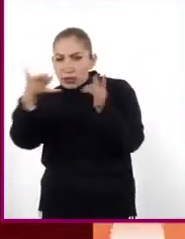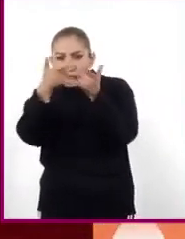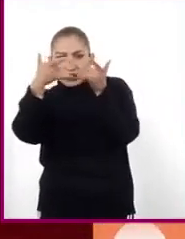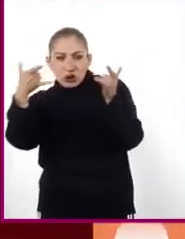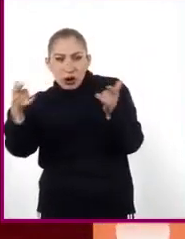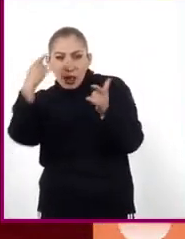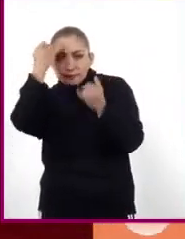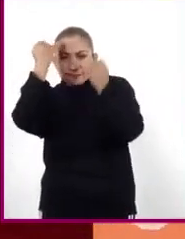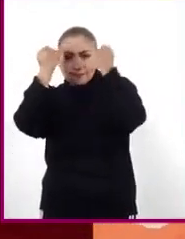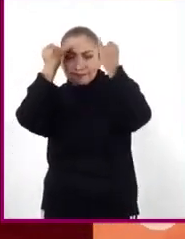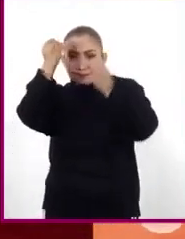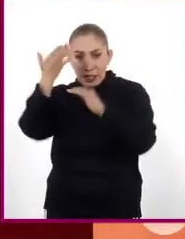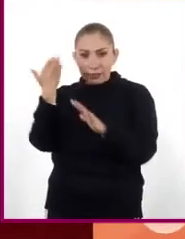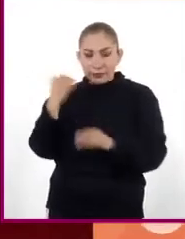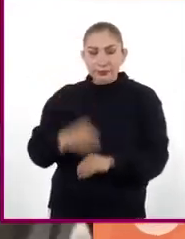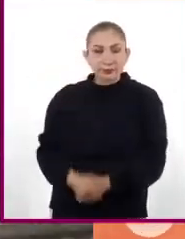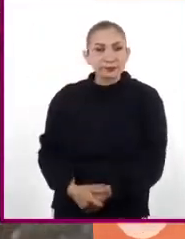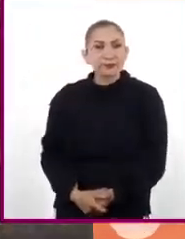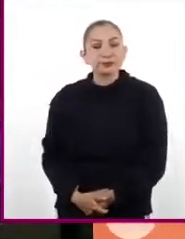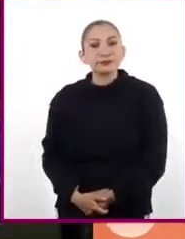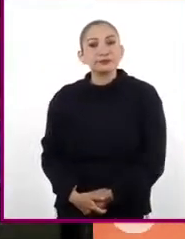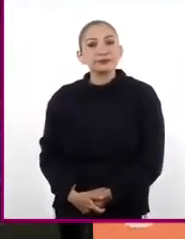que él se la imaginó originalmente.